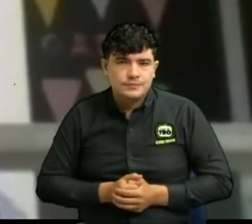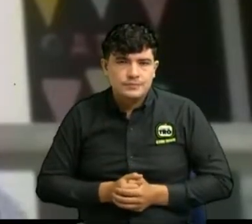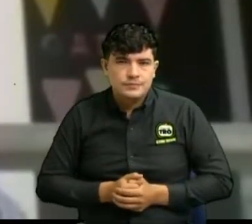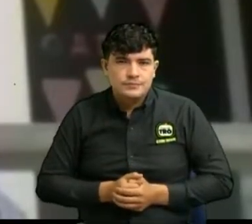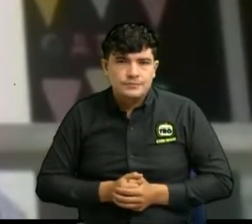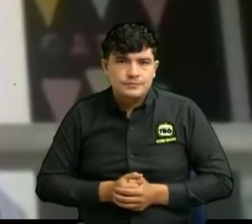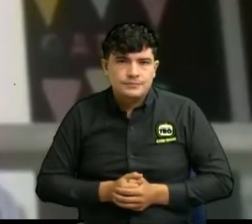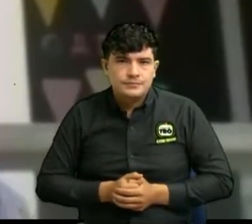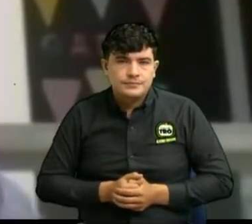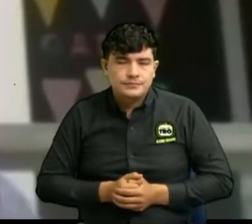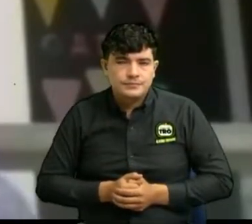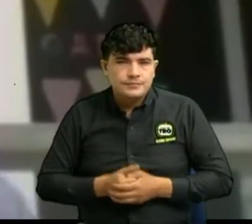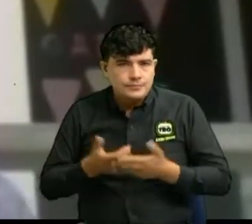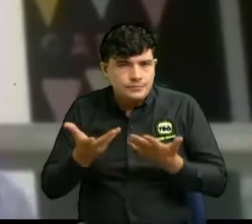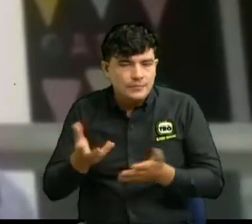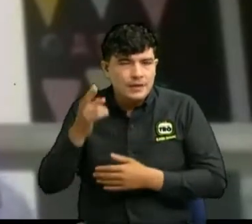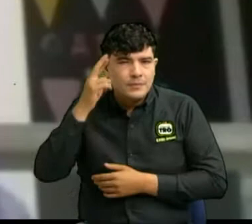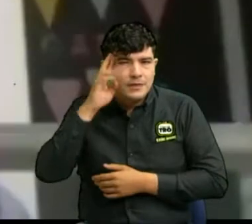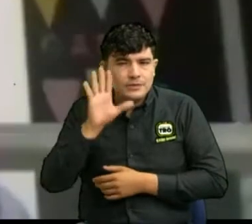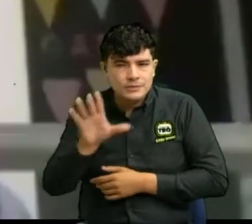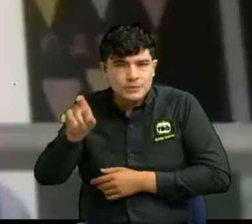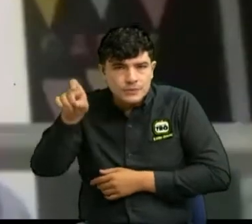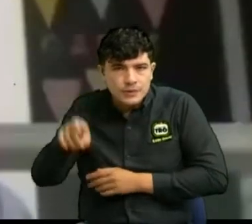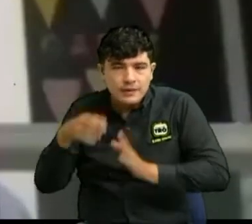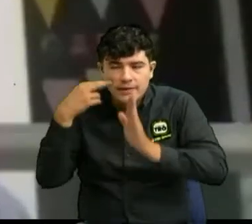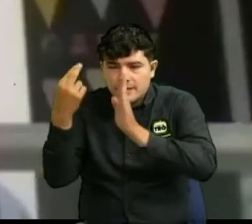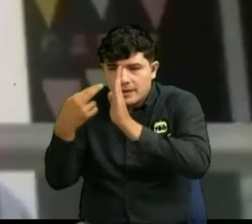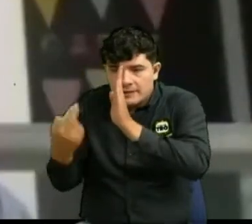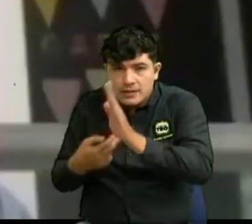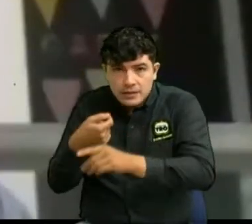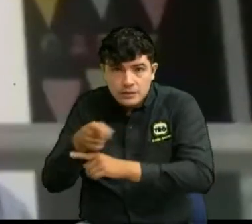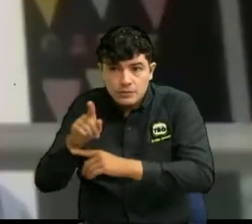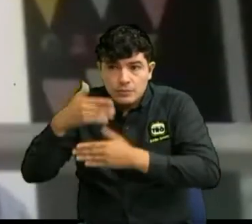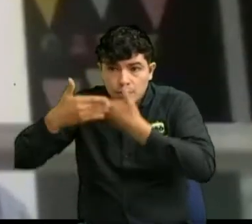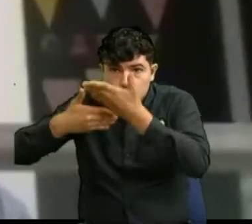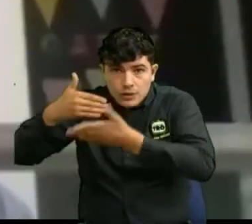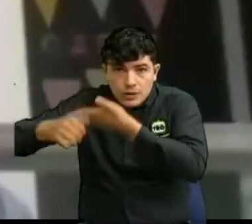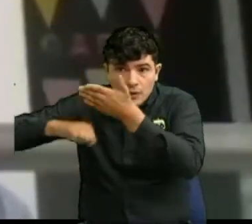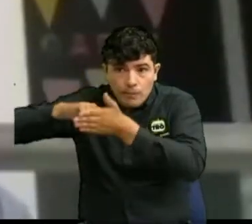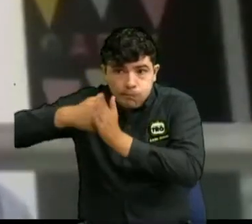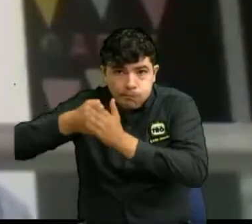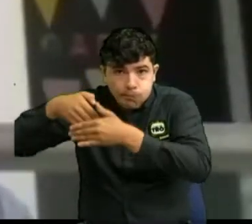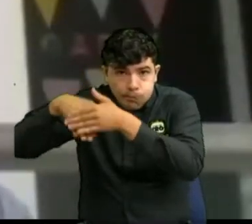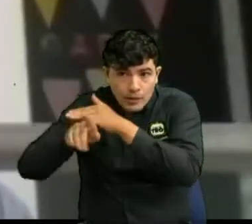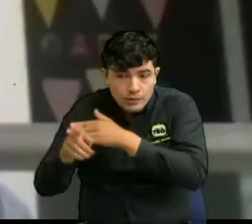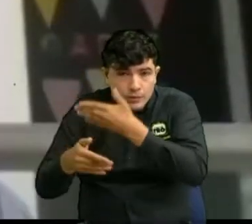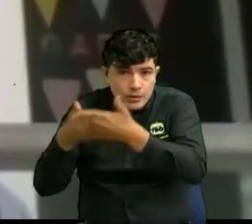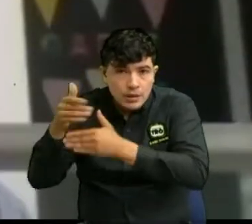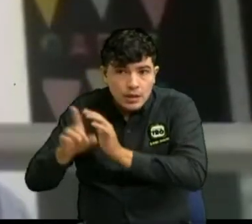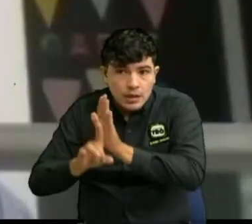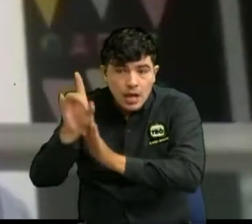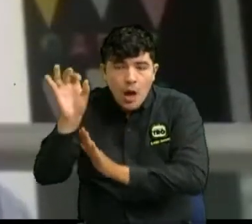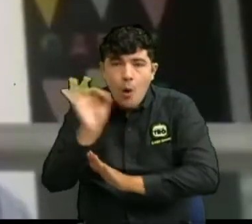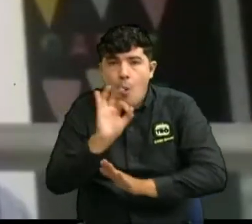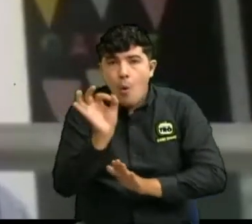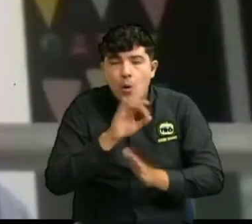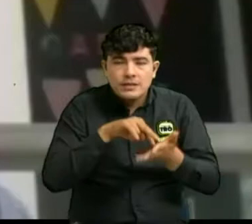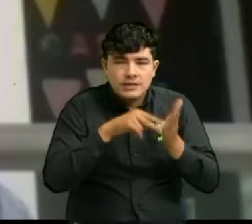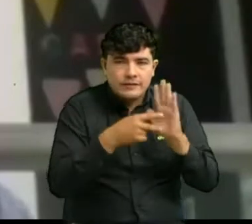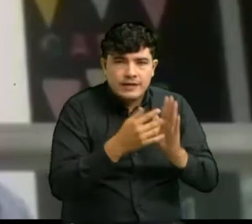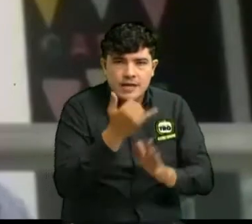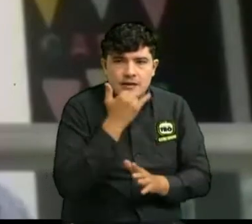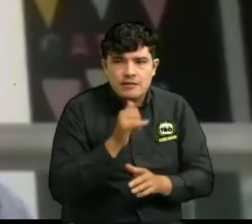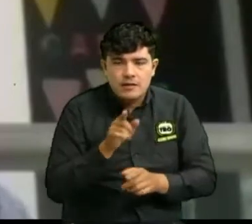nueva acción. Entonces, aquí hay que revisar si el proceso fue archivado en el desarrollo del proceso o si estamos hablando de un